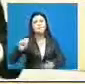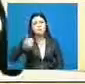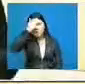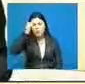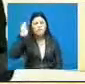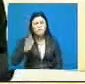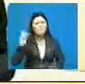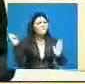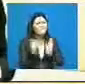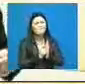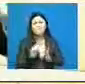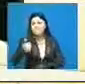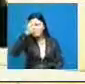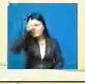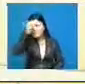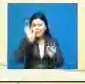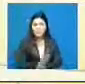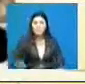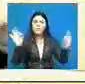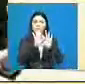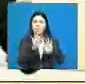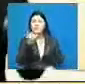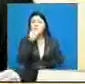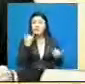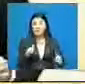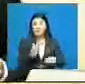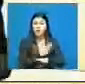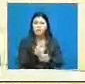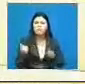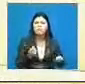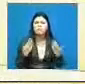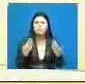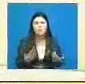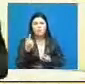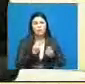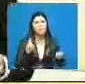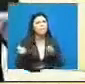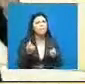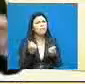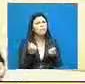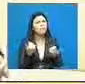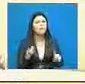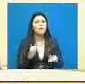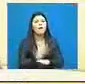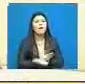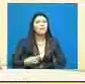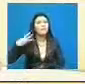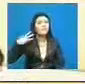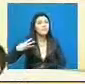un pilar fundamental. Nuestra mesa de manejo económico tenía tres